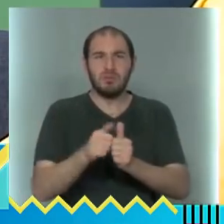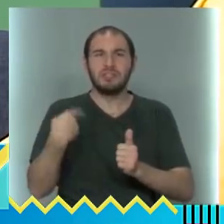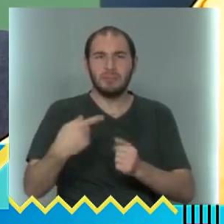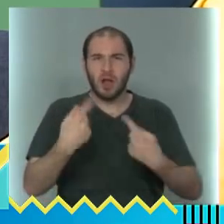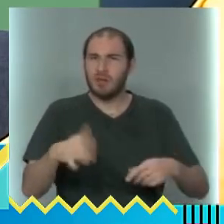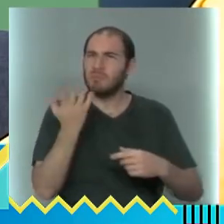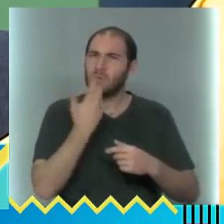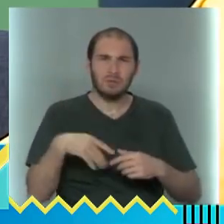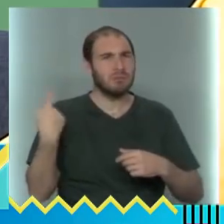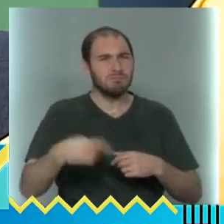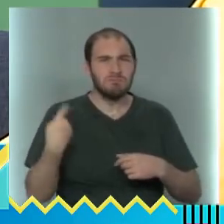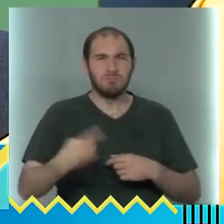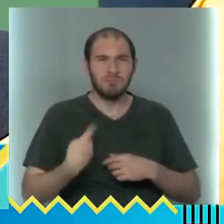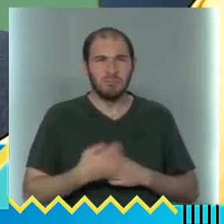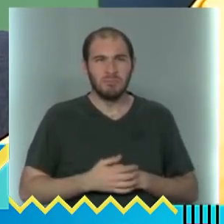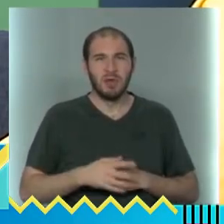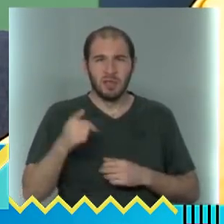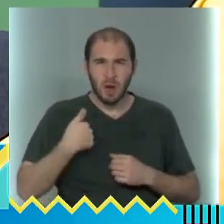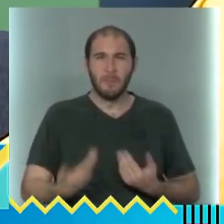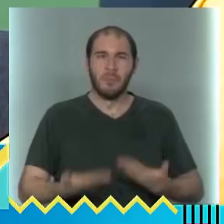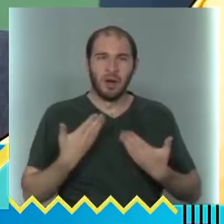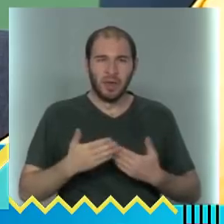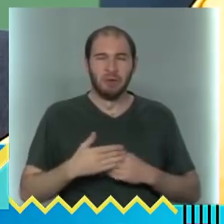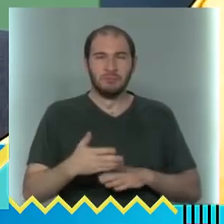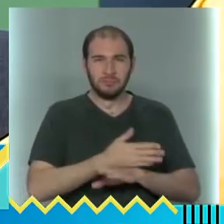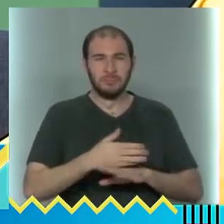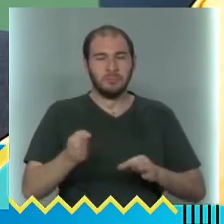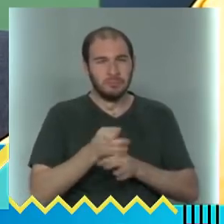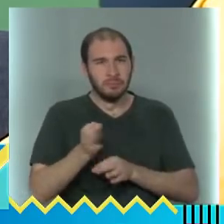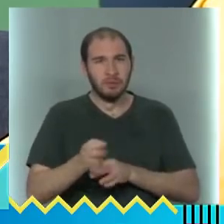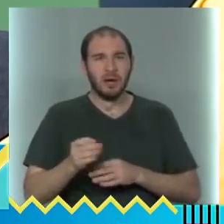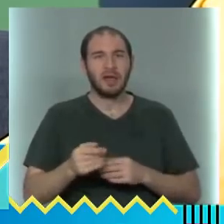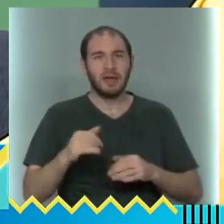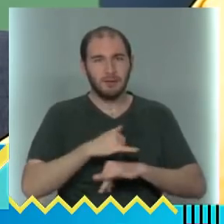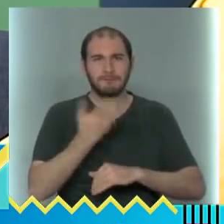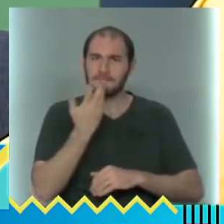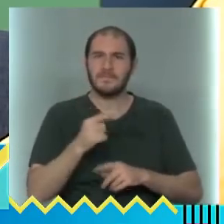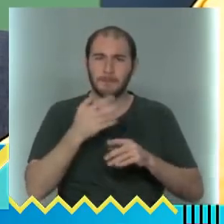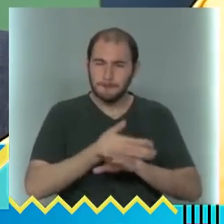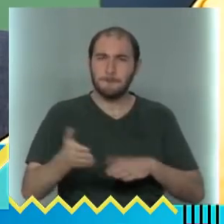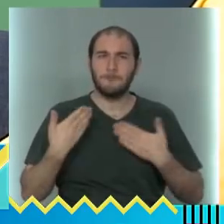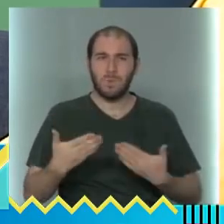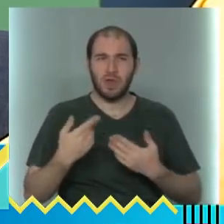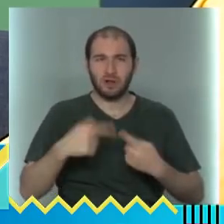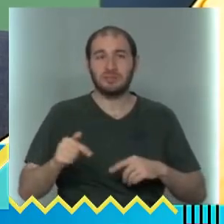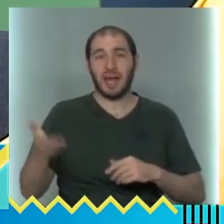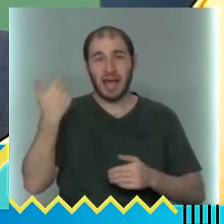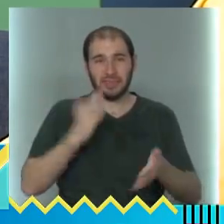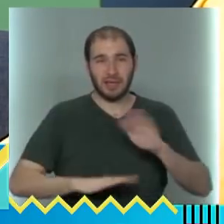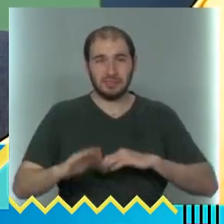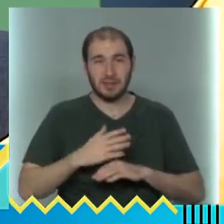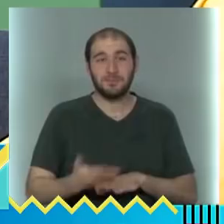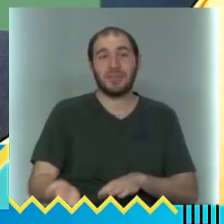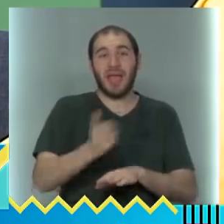que me gustaban y que todavía puedo seguir transmitiendo y puedo seguir disfrutando de aquello que hacía, ¿no es cierto?,